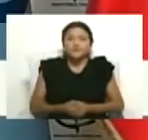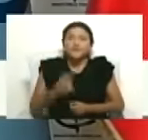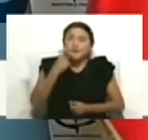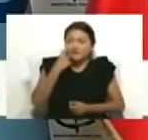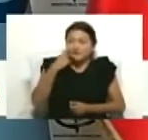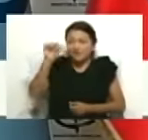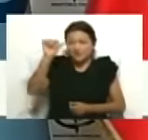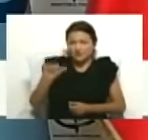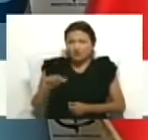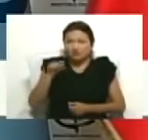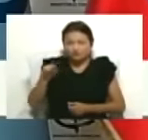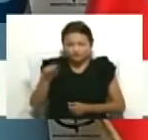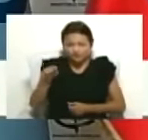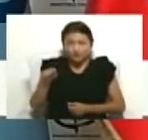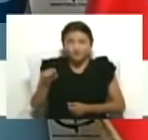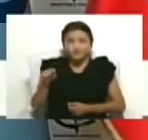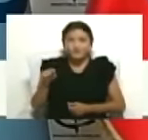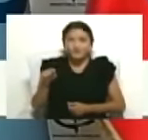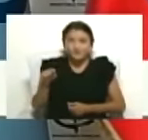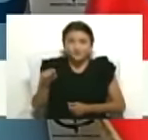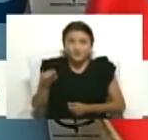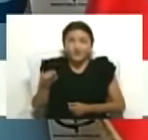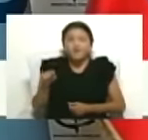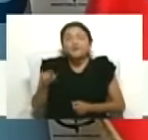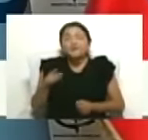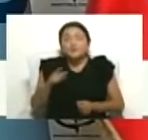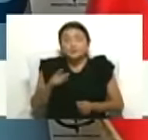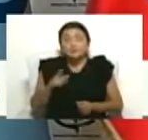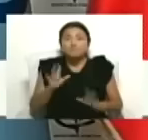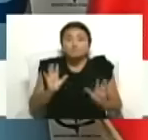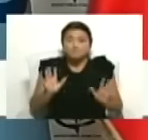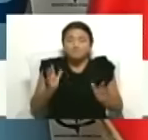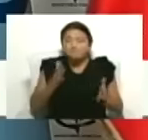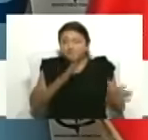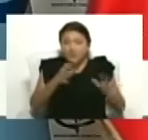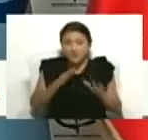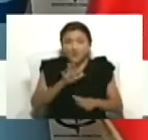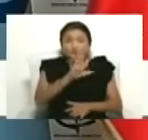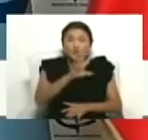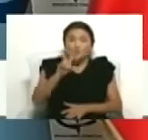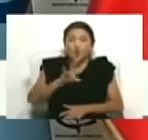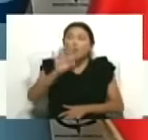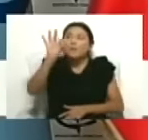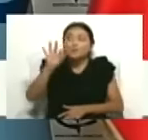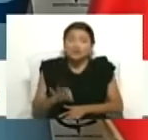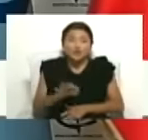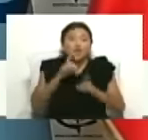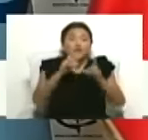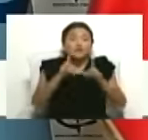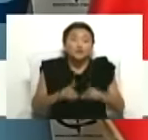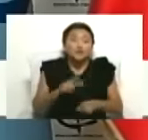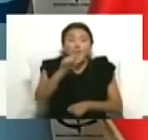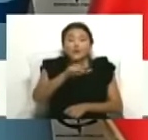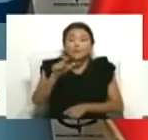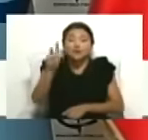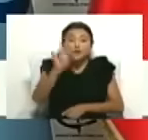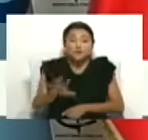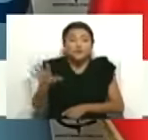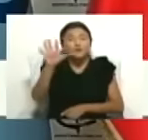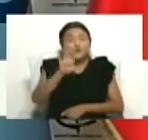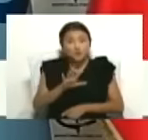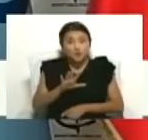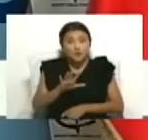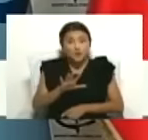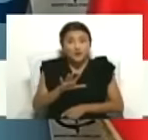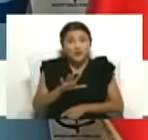voluntad de más o casi el 52% de los electores